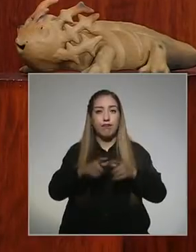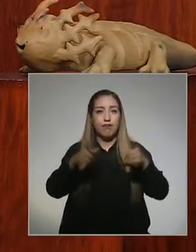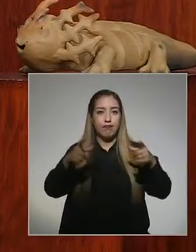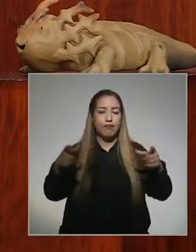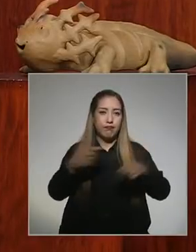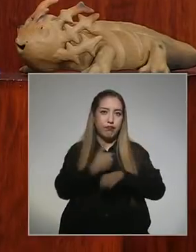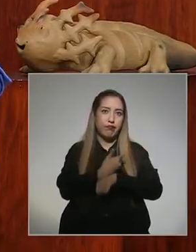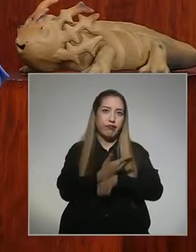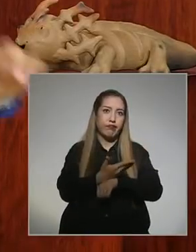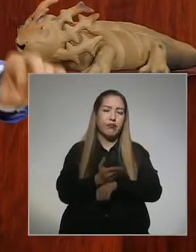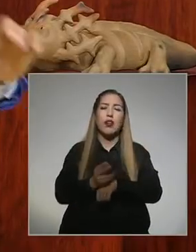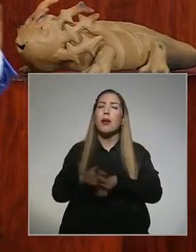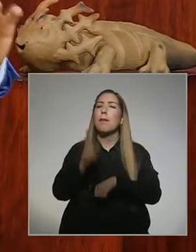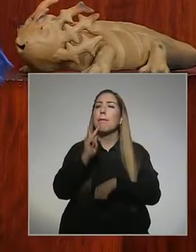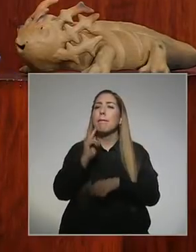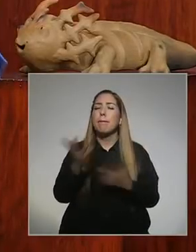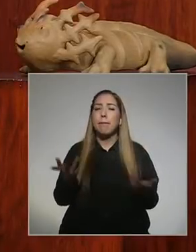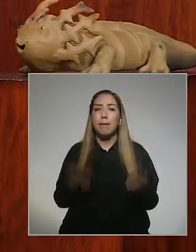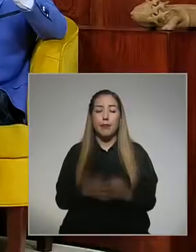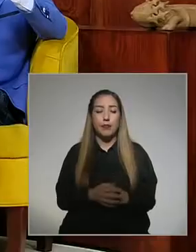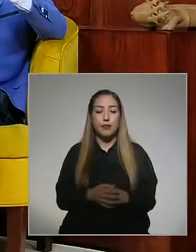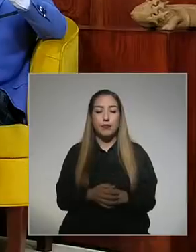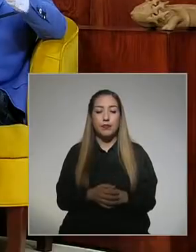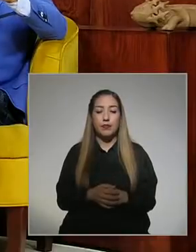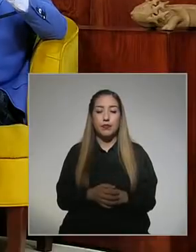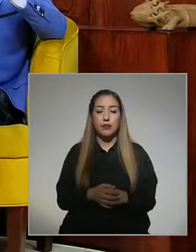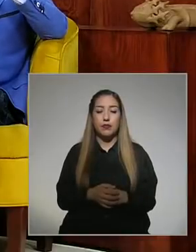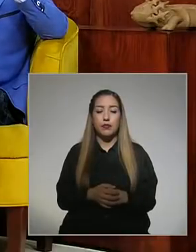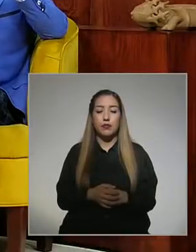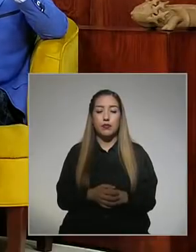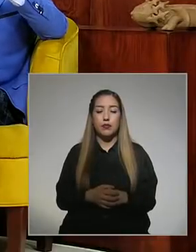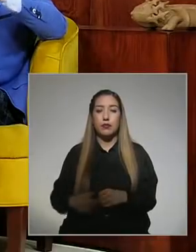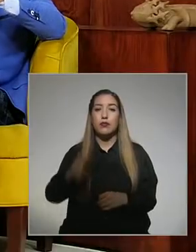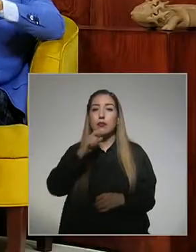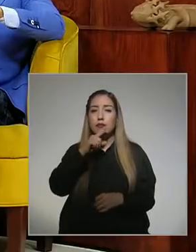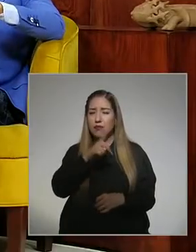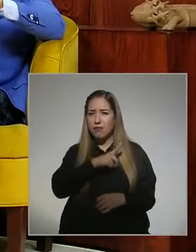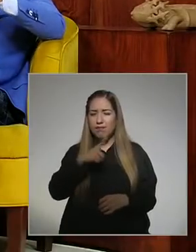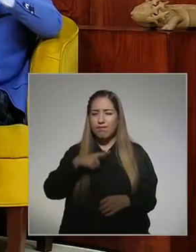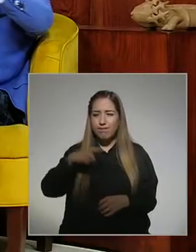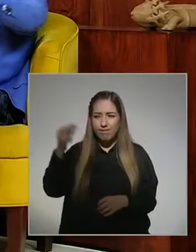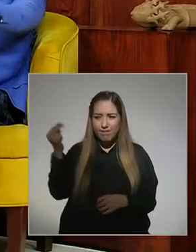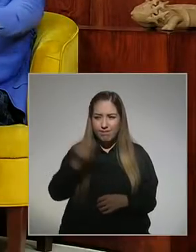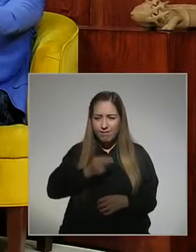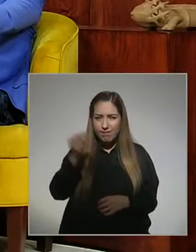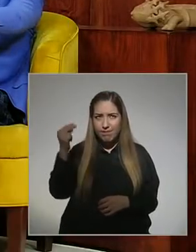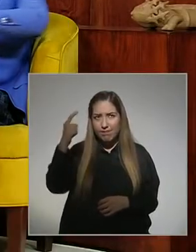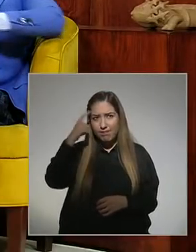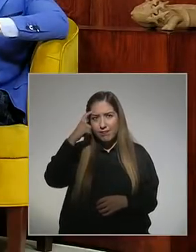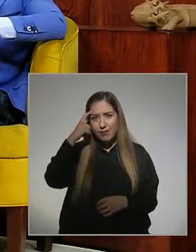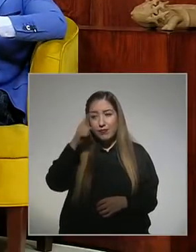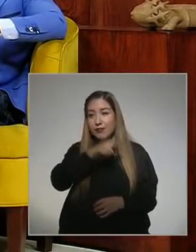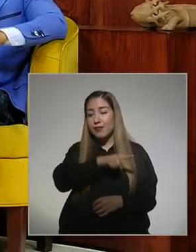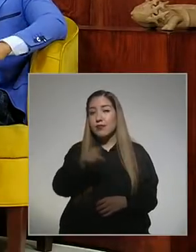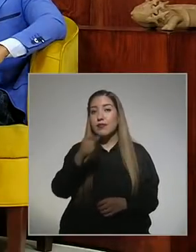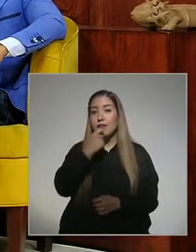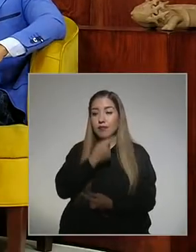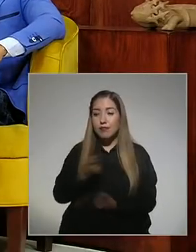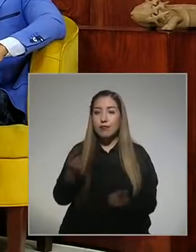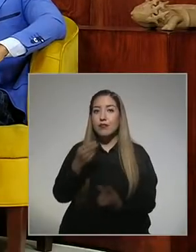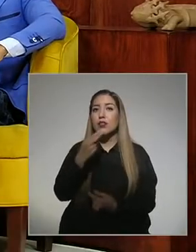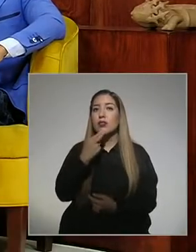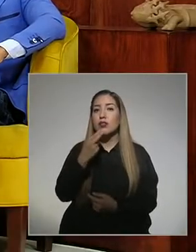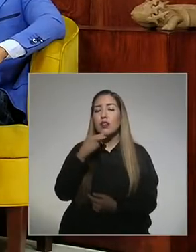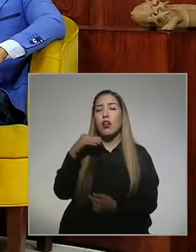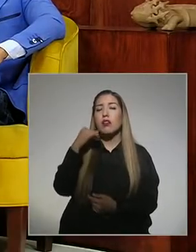también a lo mejor tuvo que haber una necesidad, entre comillas, de poner a los niños ahí, ¿no? Con un dispositivo